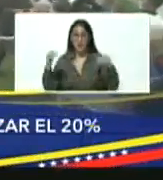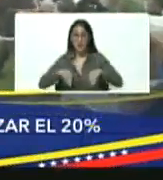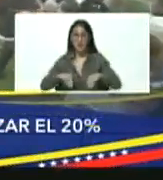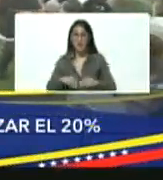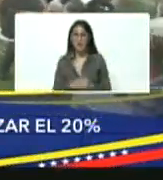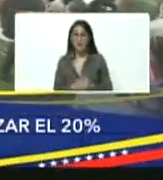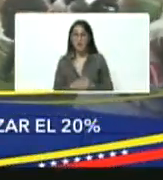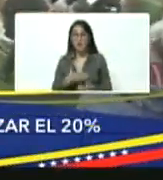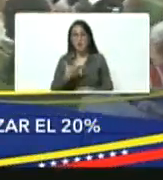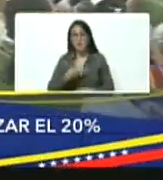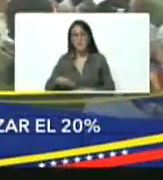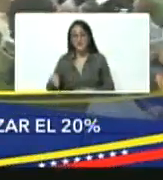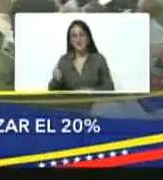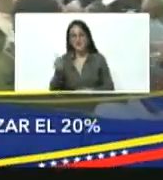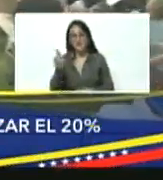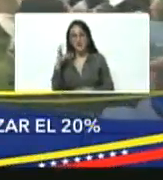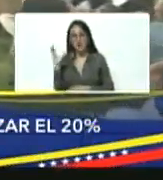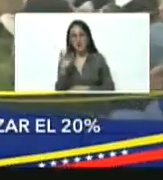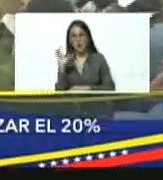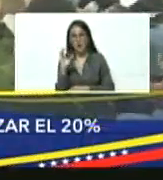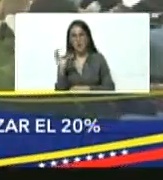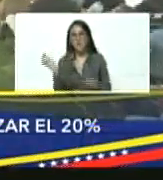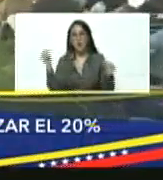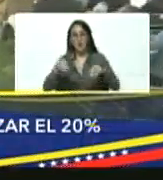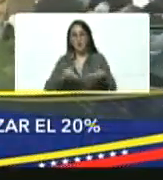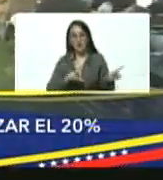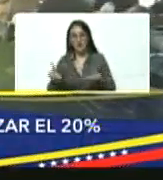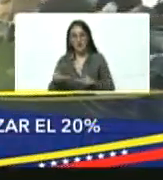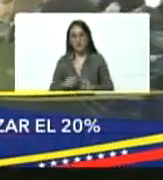hecho con el presidente Gustavo Petro de Colombia.